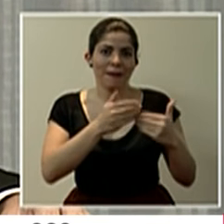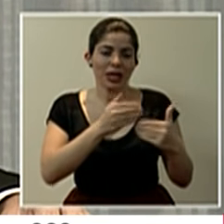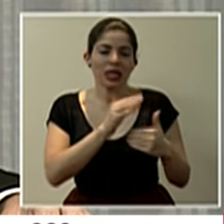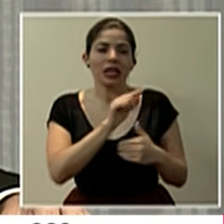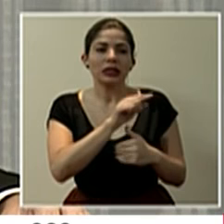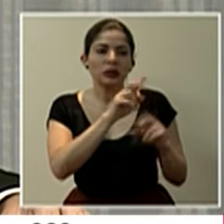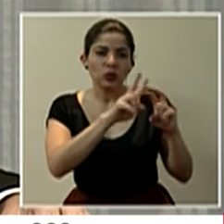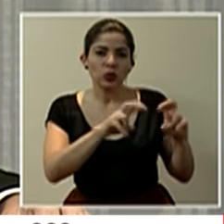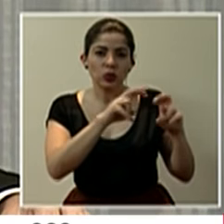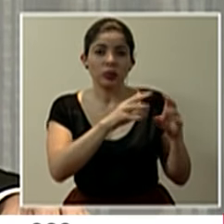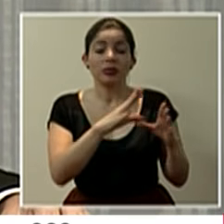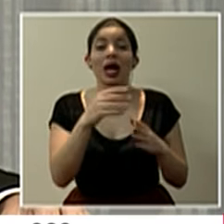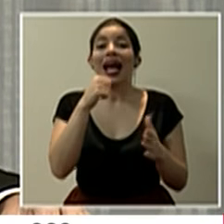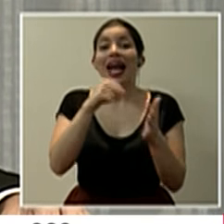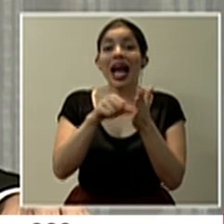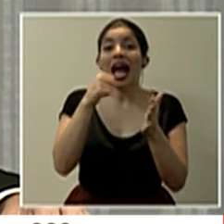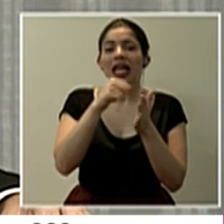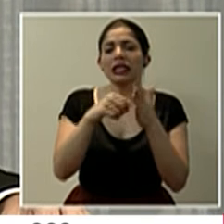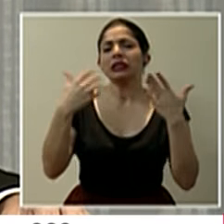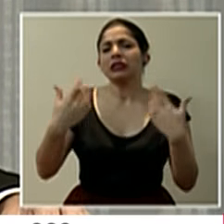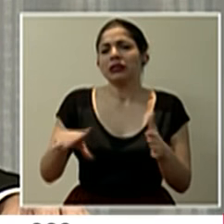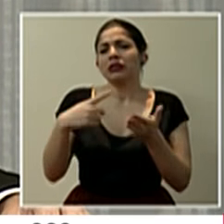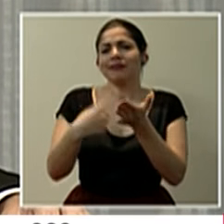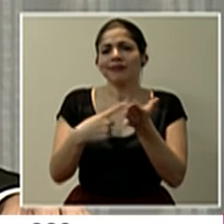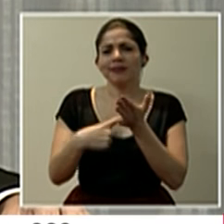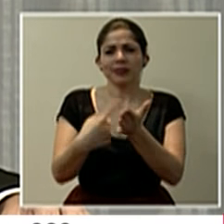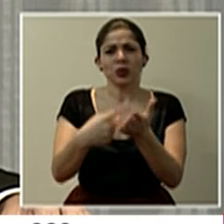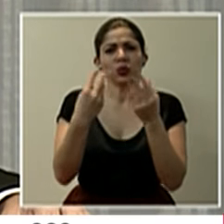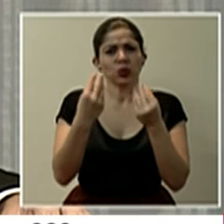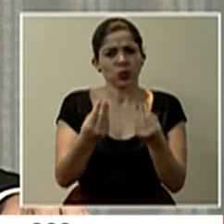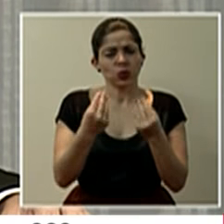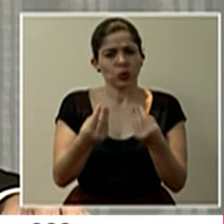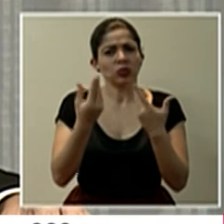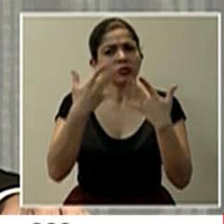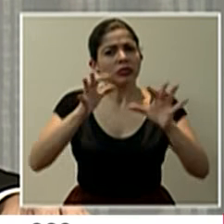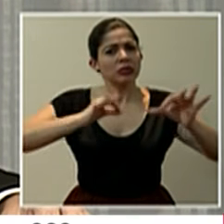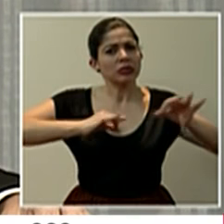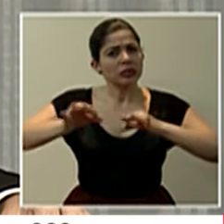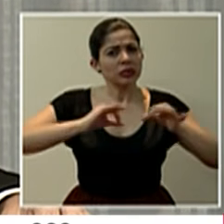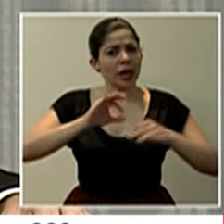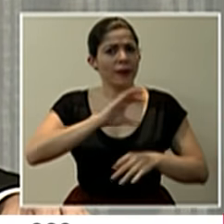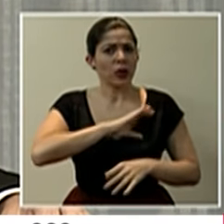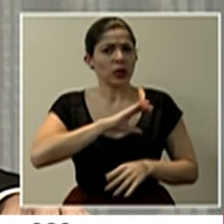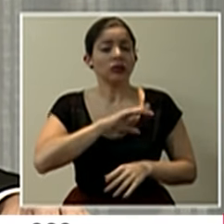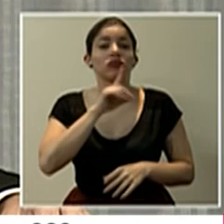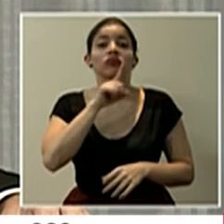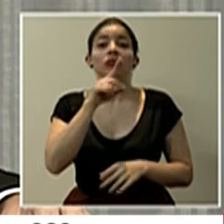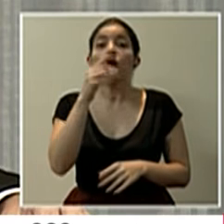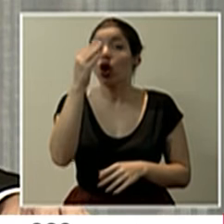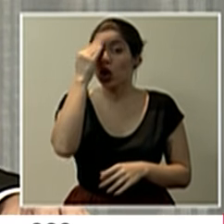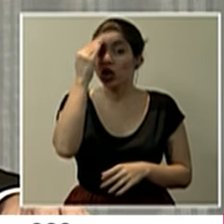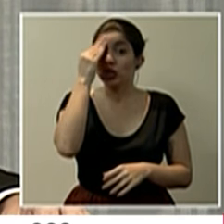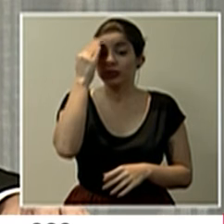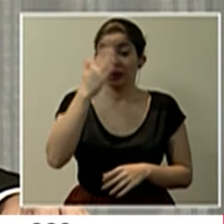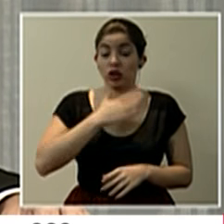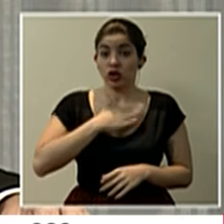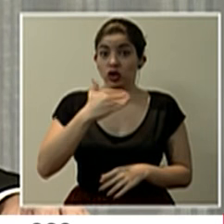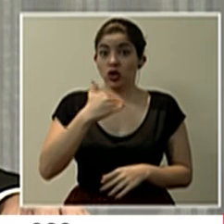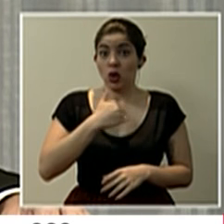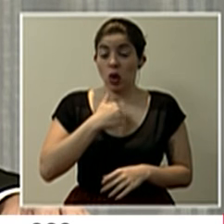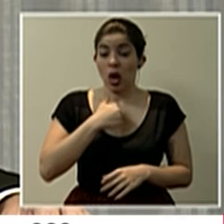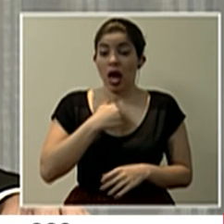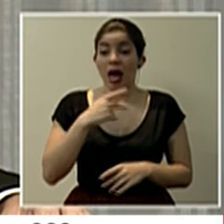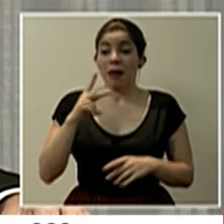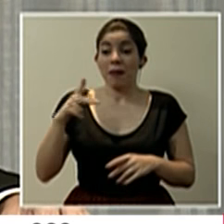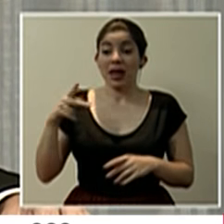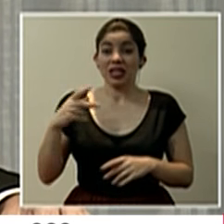Yo el tema de las cartas lo hemos hablado bastante y lo hemos transmitido a los oficiales. Más bien, el conocimiento que tengo de